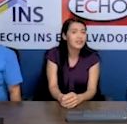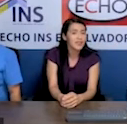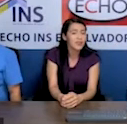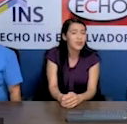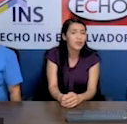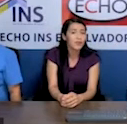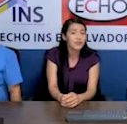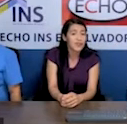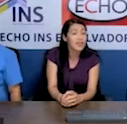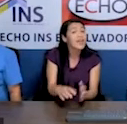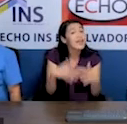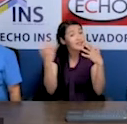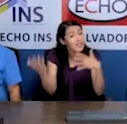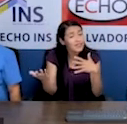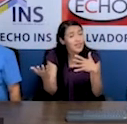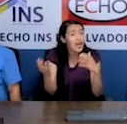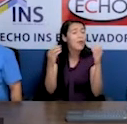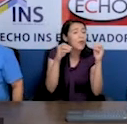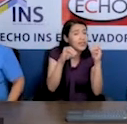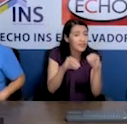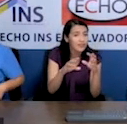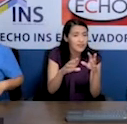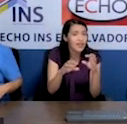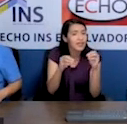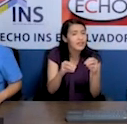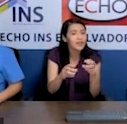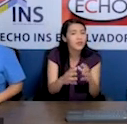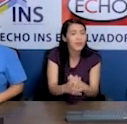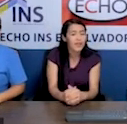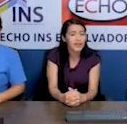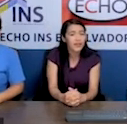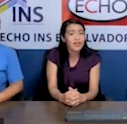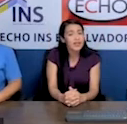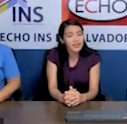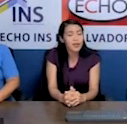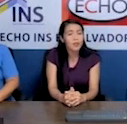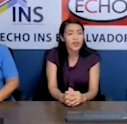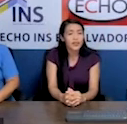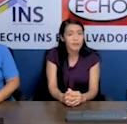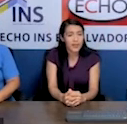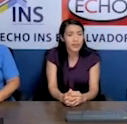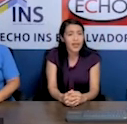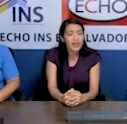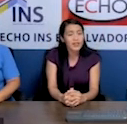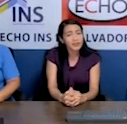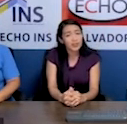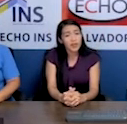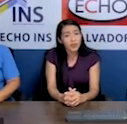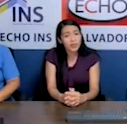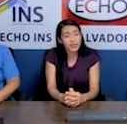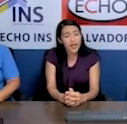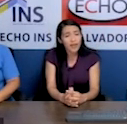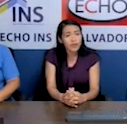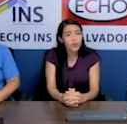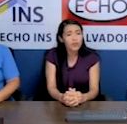del intestino, que puede ser extrínseca o intrínseca, intraluminal, intramural también. Alteraciones